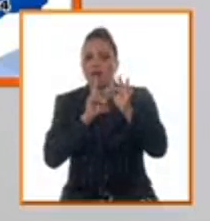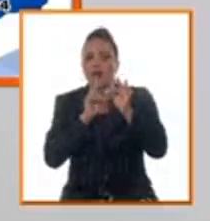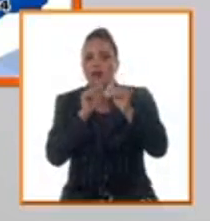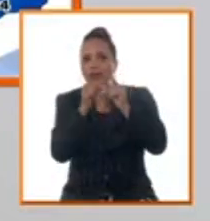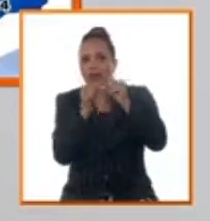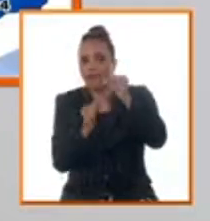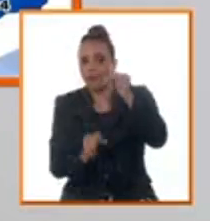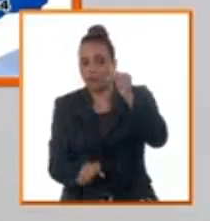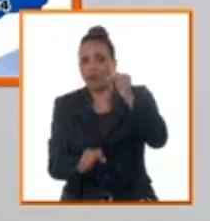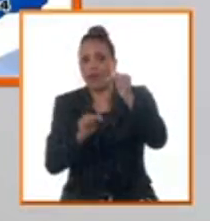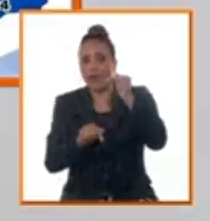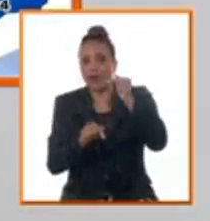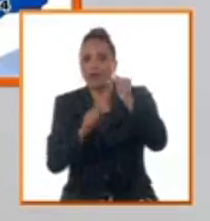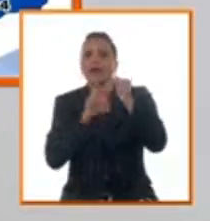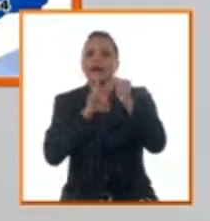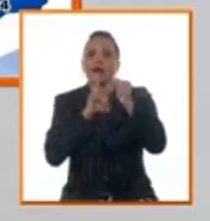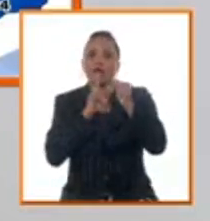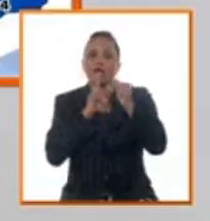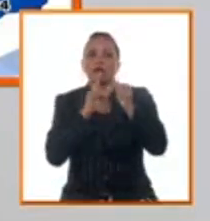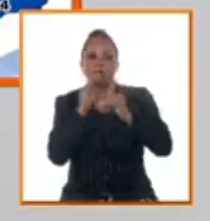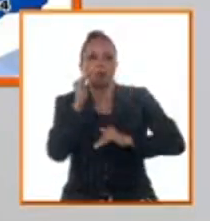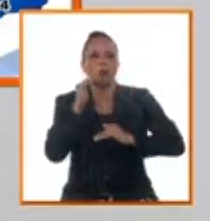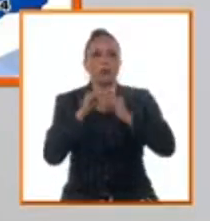llenado y existía la capacidad para asimilar